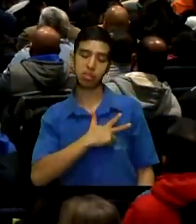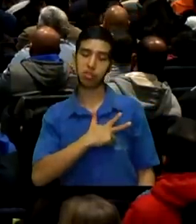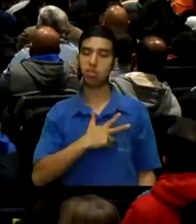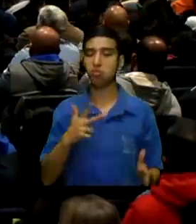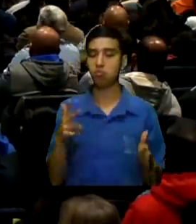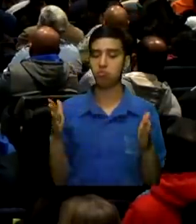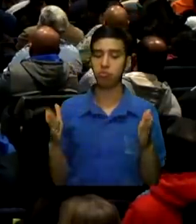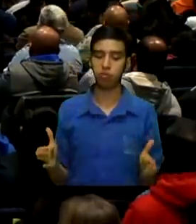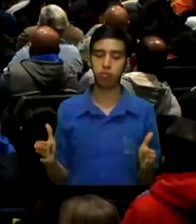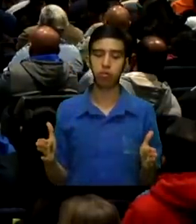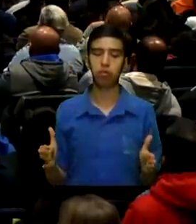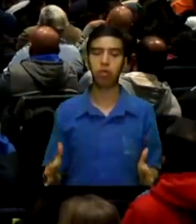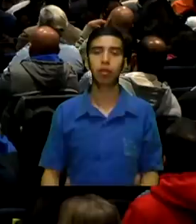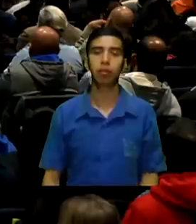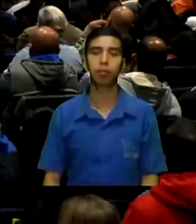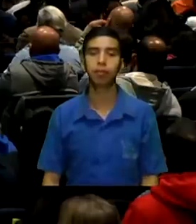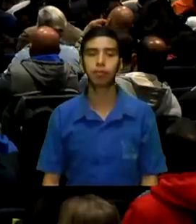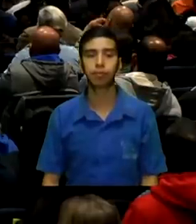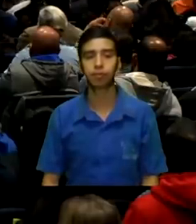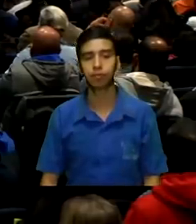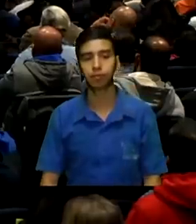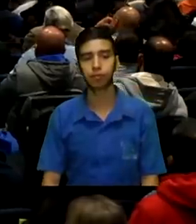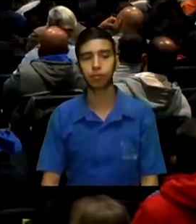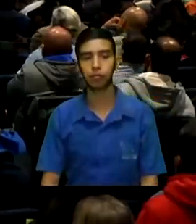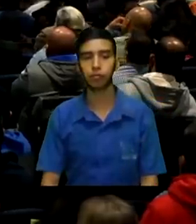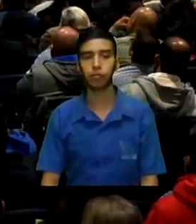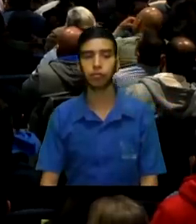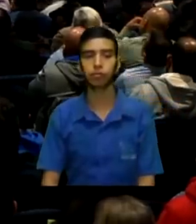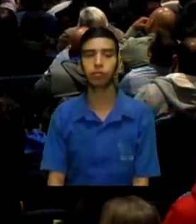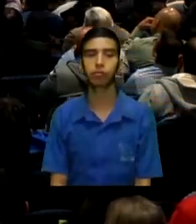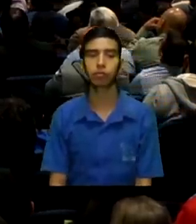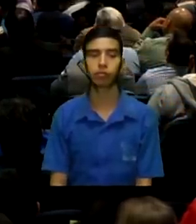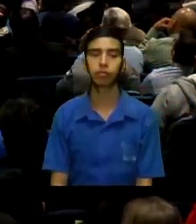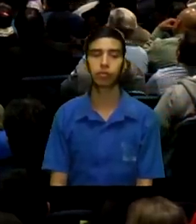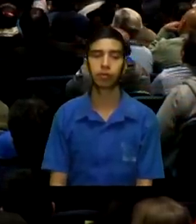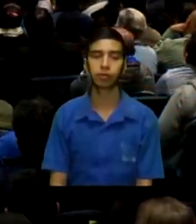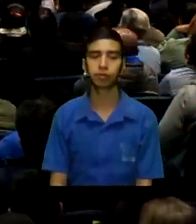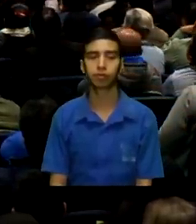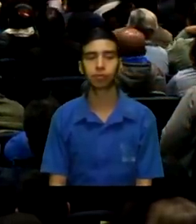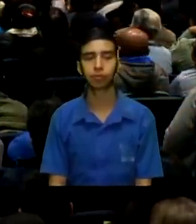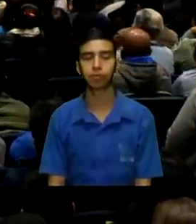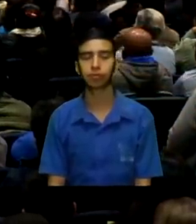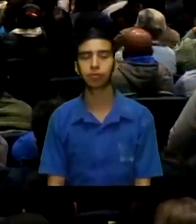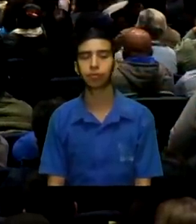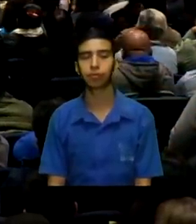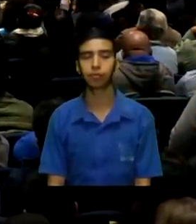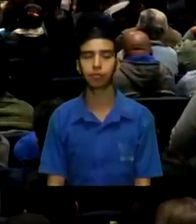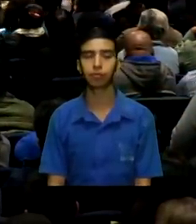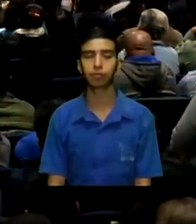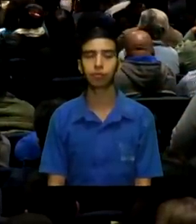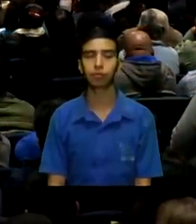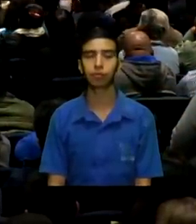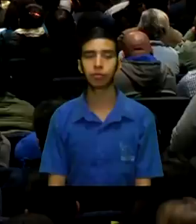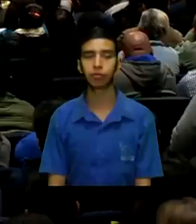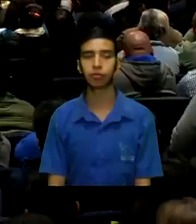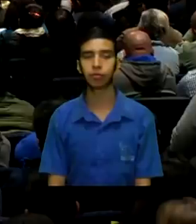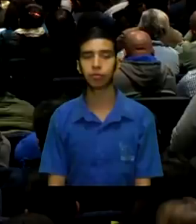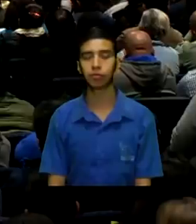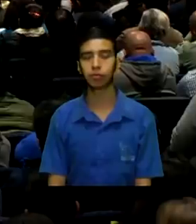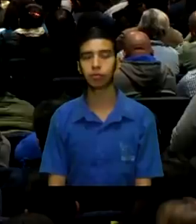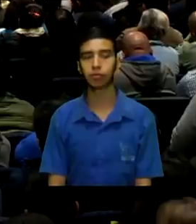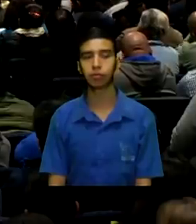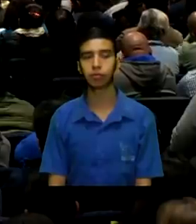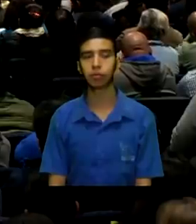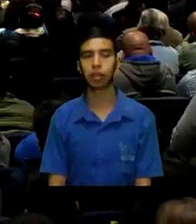Los gurkas son unos mercenarios que los ingleses contrataban, pero malignos, ¿verdad? Para ir a despedazarlos,